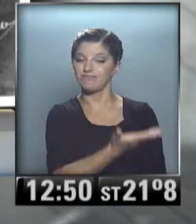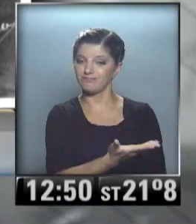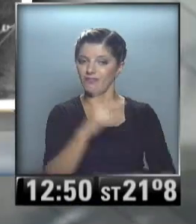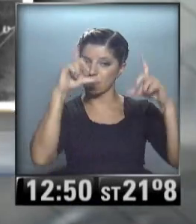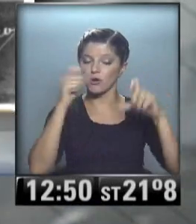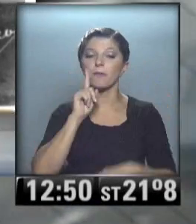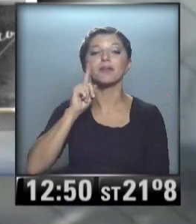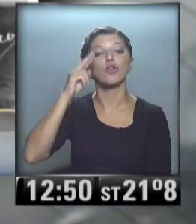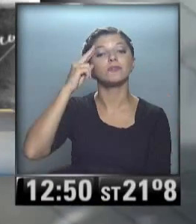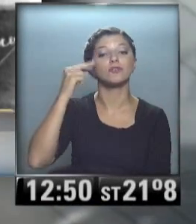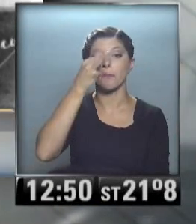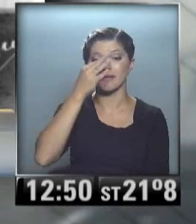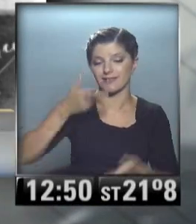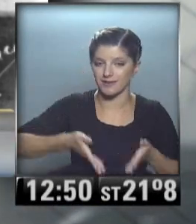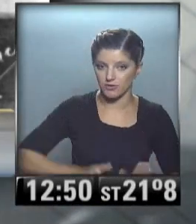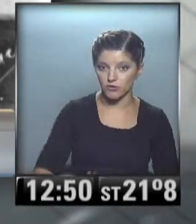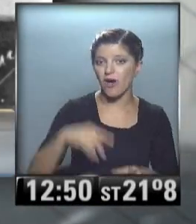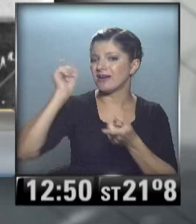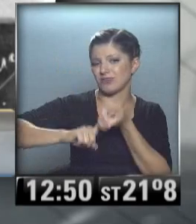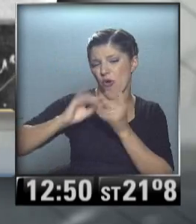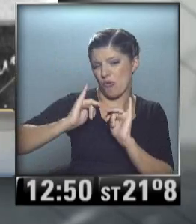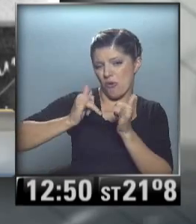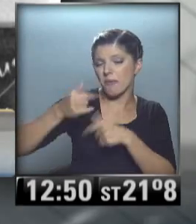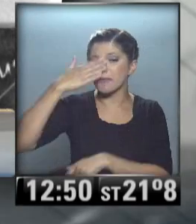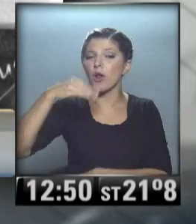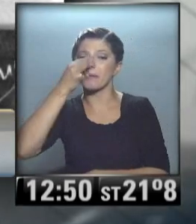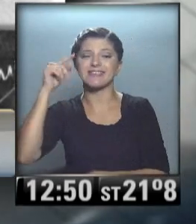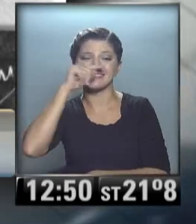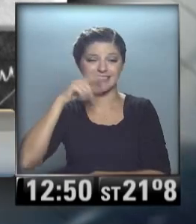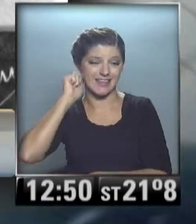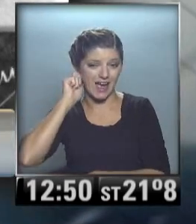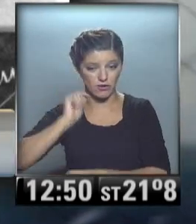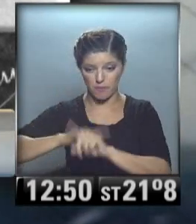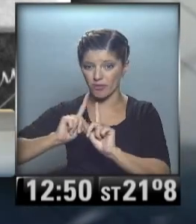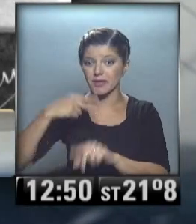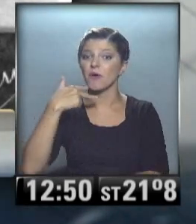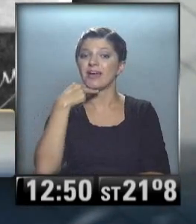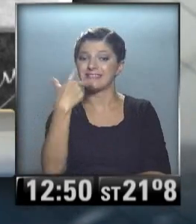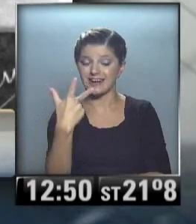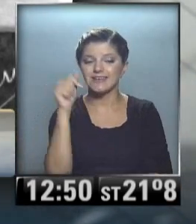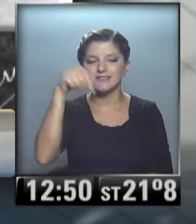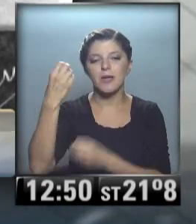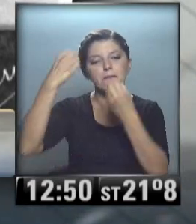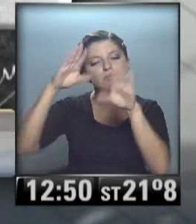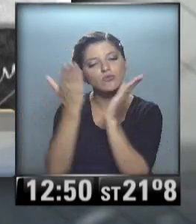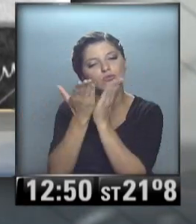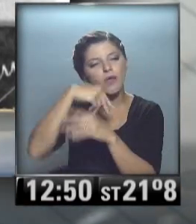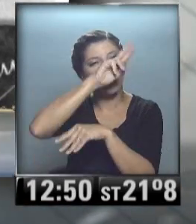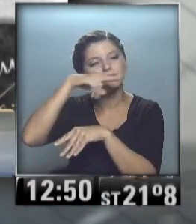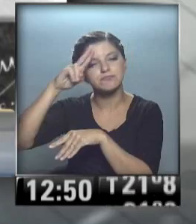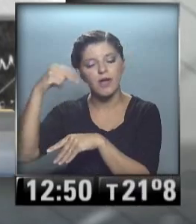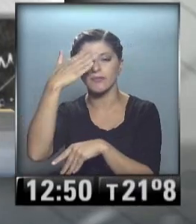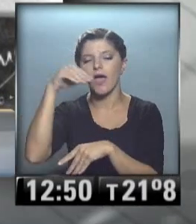nació en 1920, se casó muy joven y a los 27 años ya con 3 hijos comenzó sus estudios artísticos. Pocos años